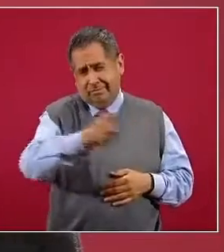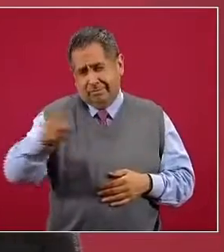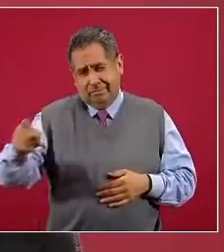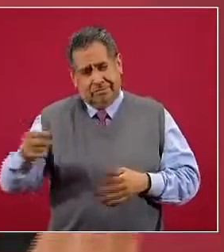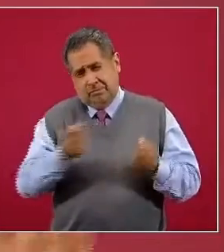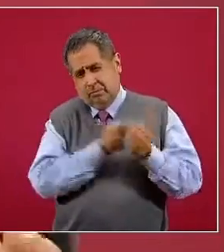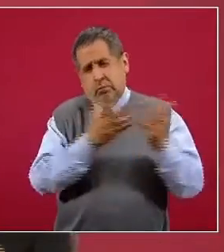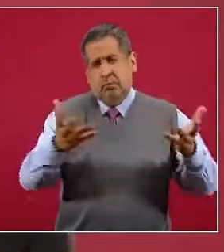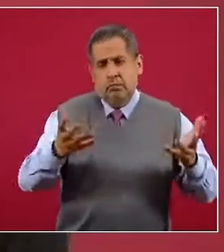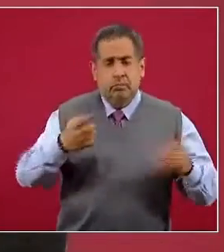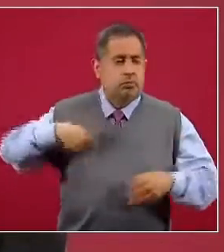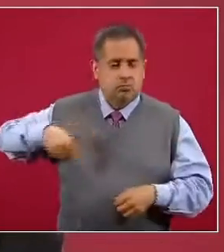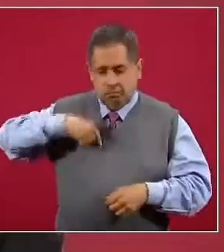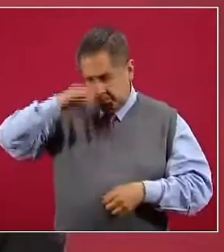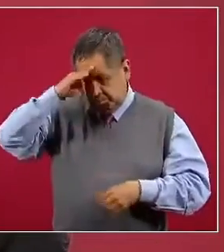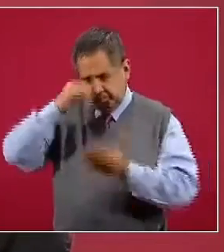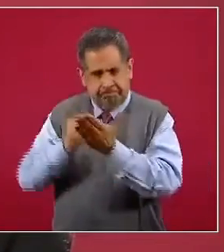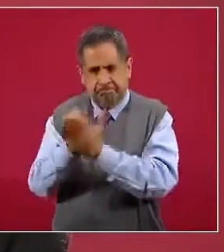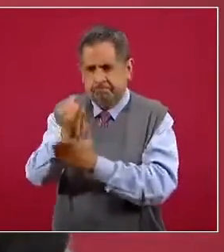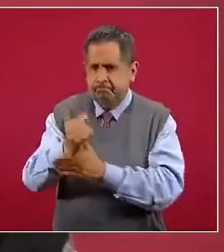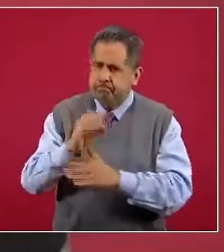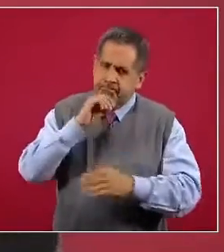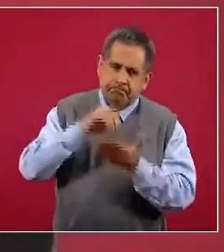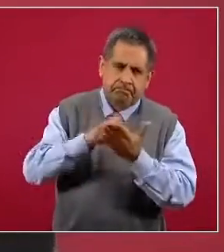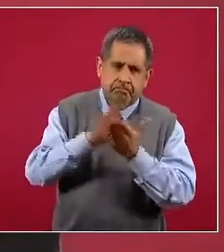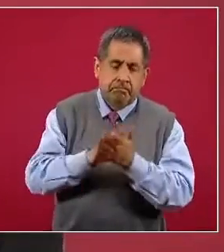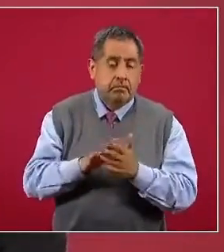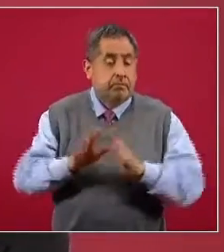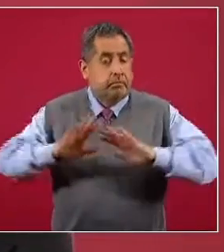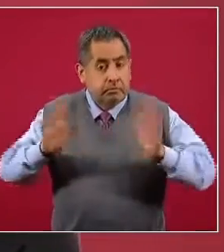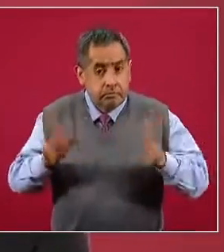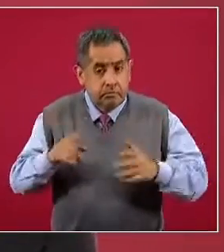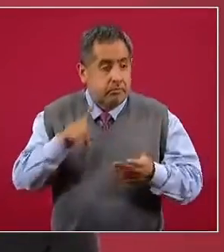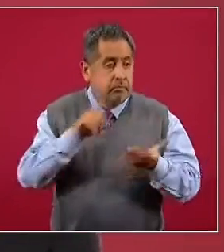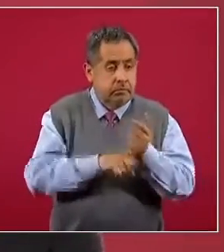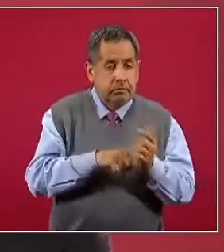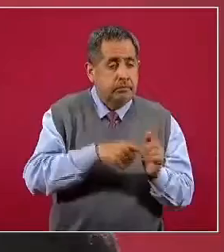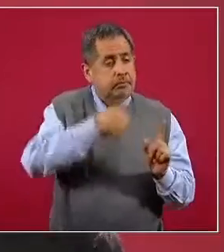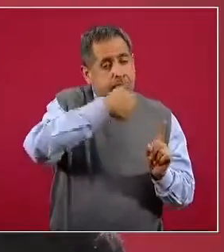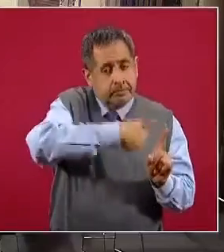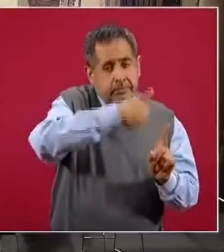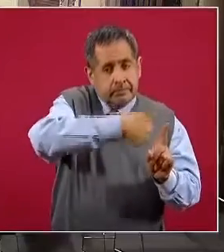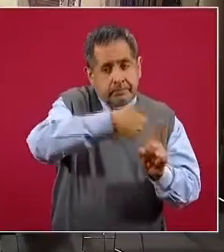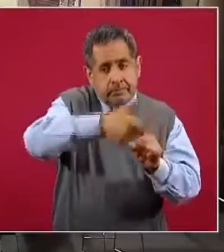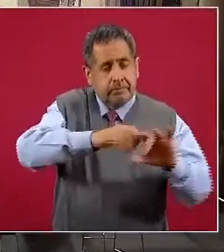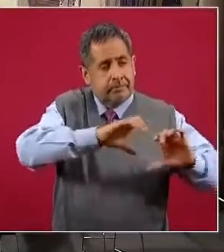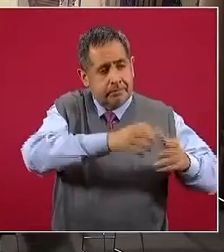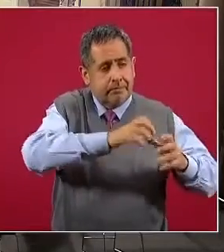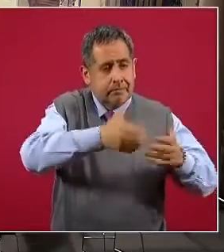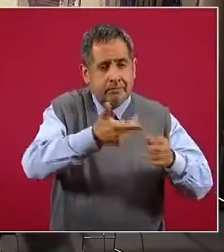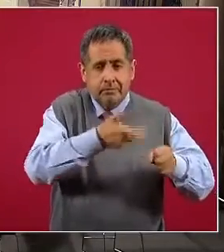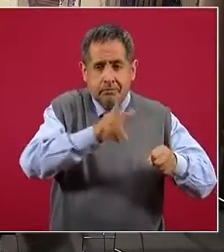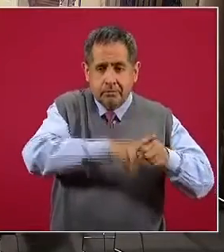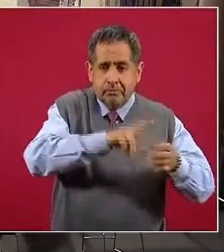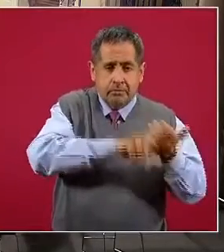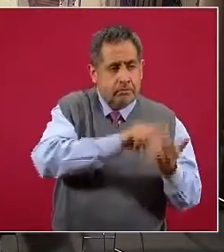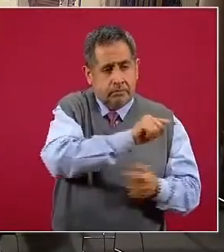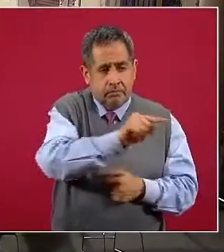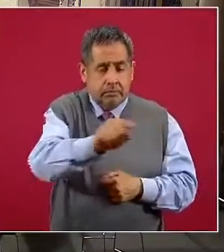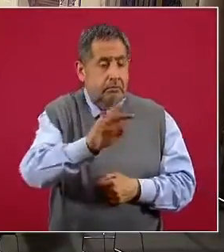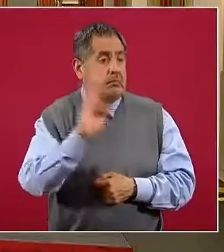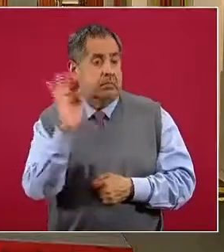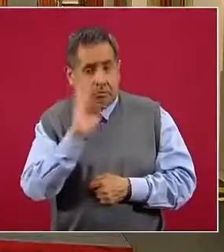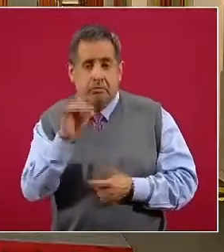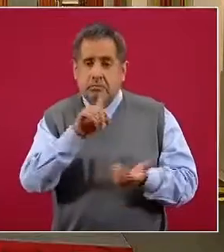generalizado, se tomó una decisión estructural, independientemente de que en cada órgano interno de control institucional